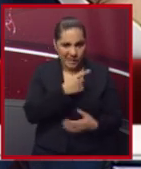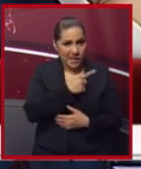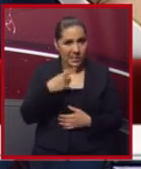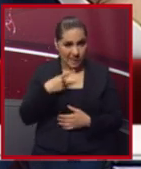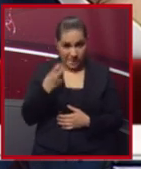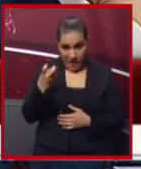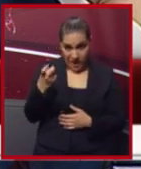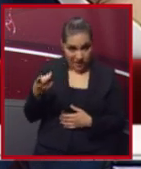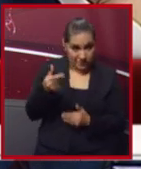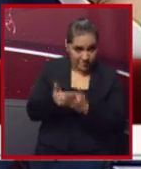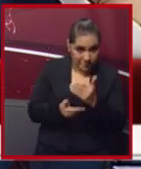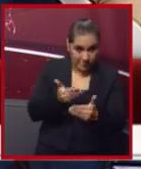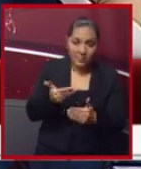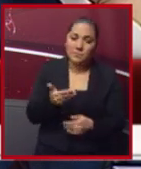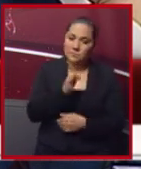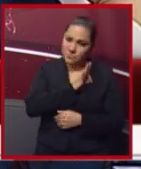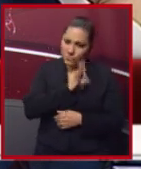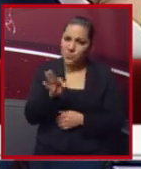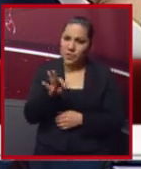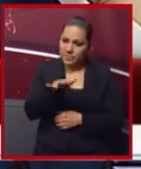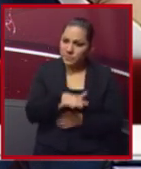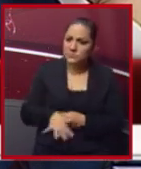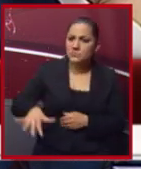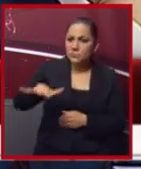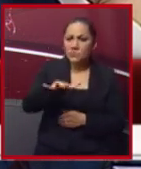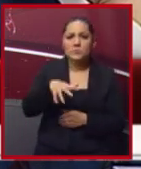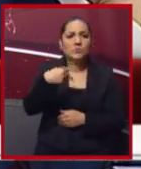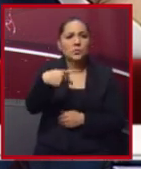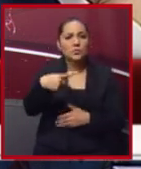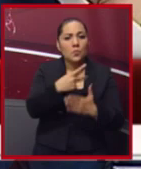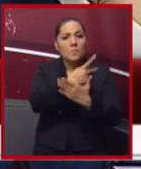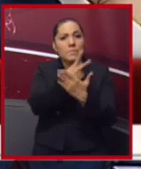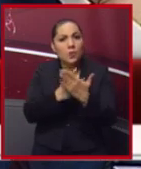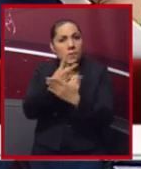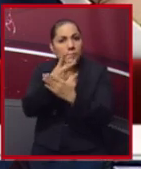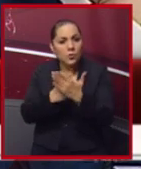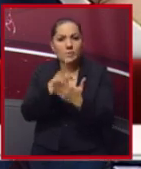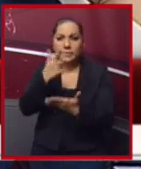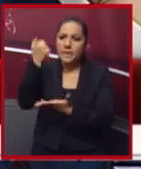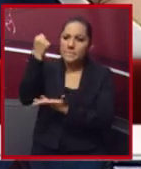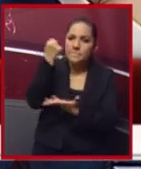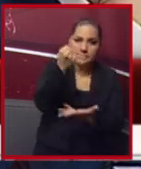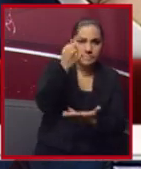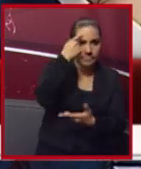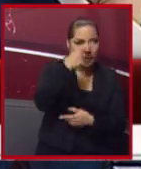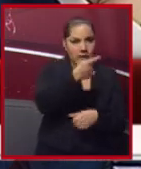la República, en virtud de que los programas sociales son de presupuestos estatales